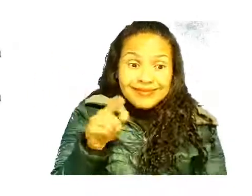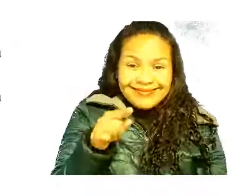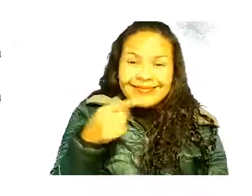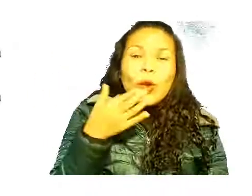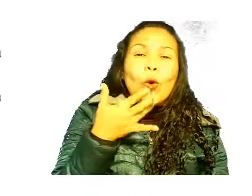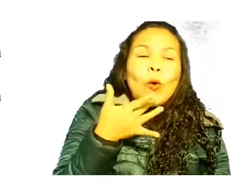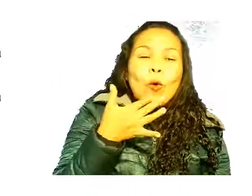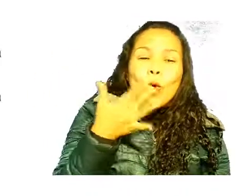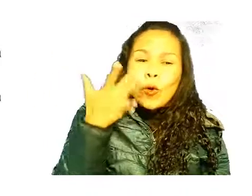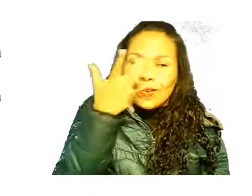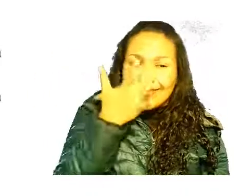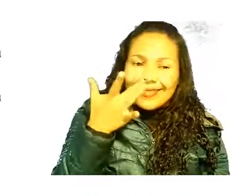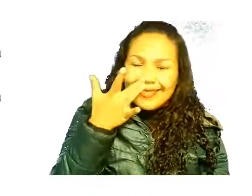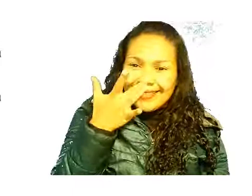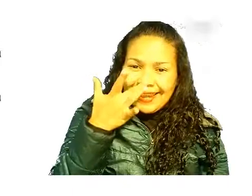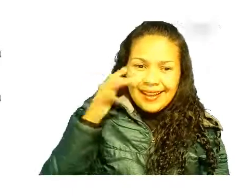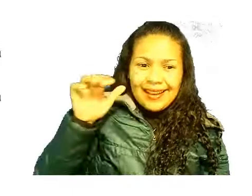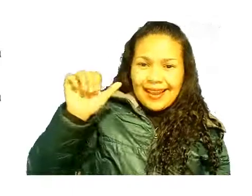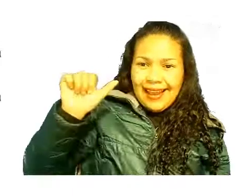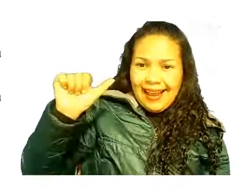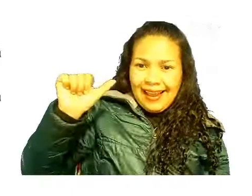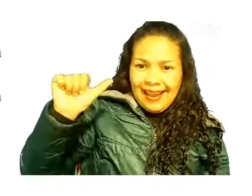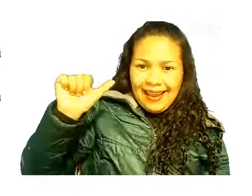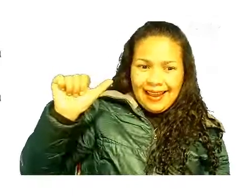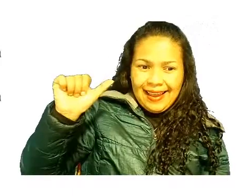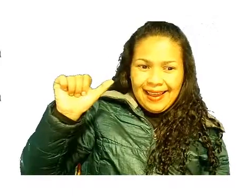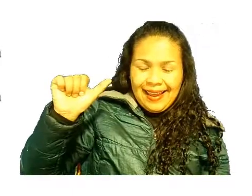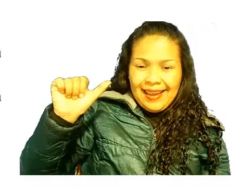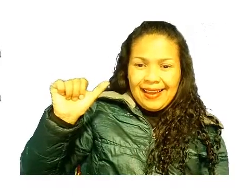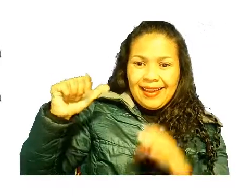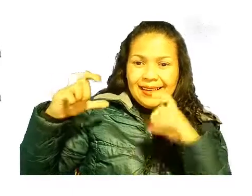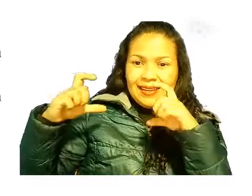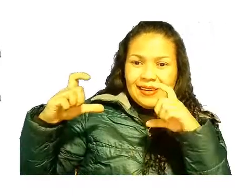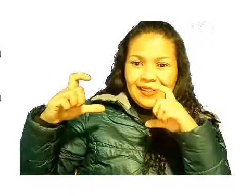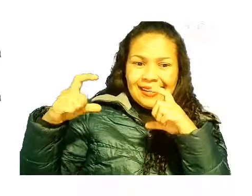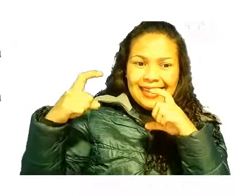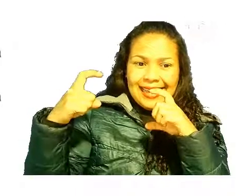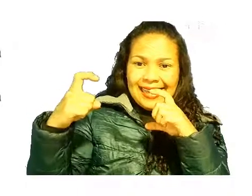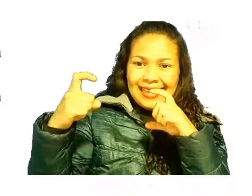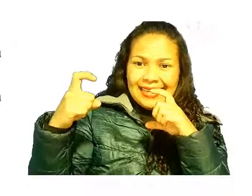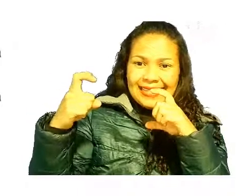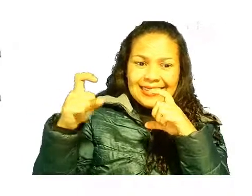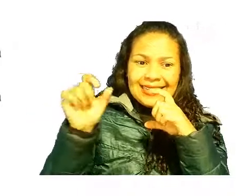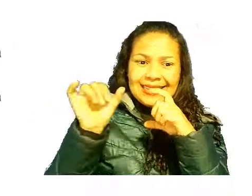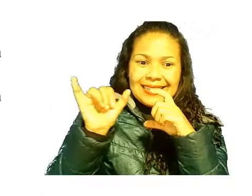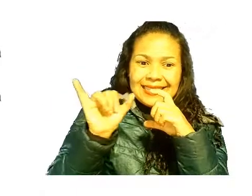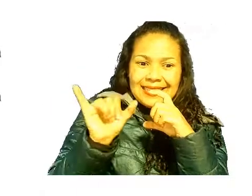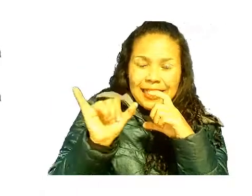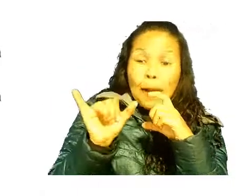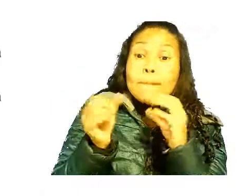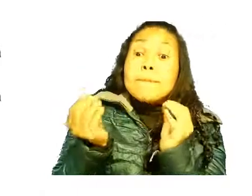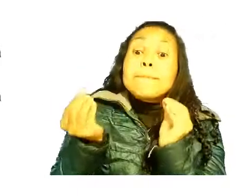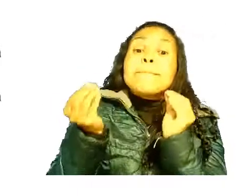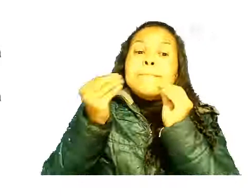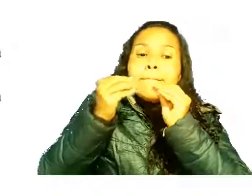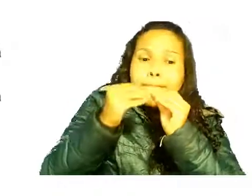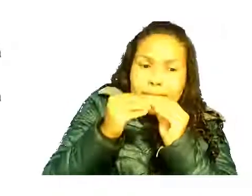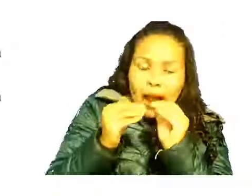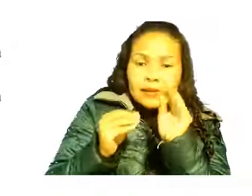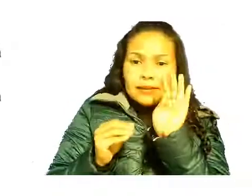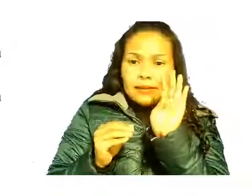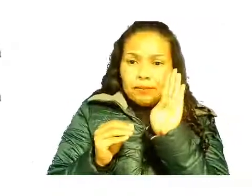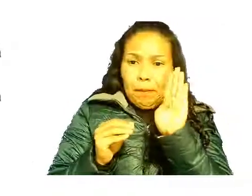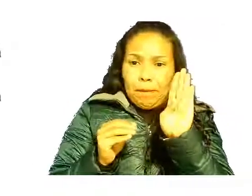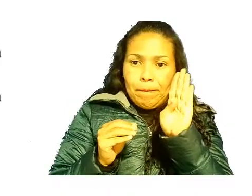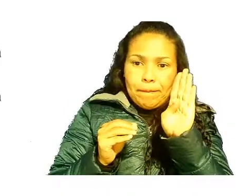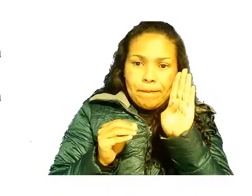vemos en pantalla la imagen, la expresión que está en negrito, A factor de X menos Y más B factor